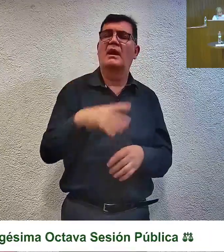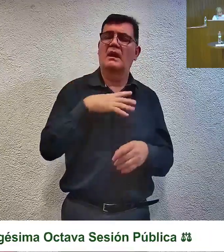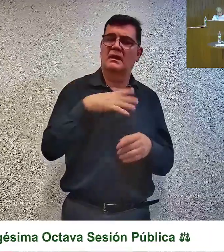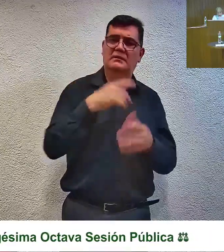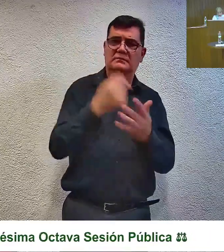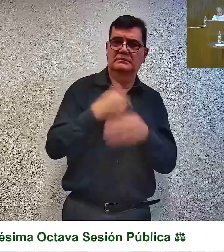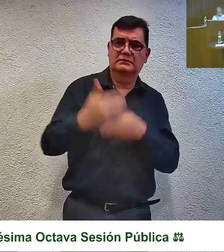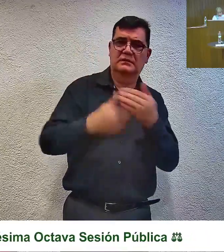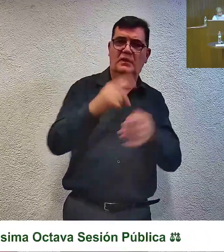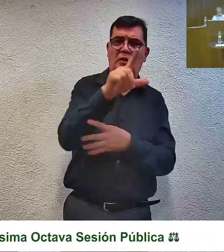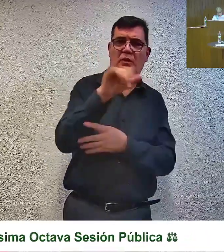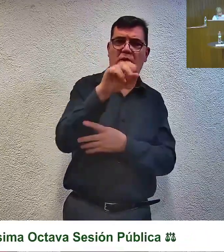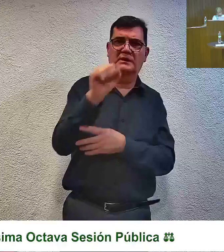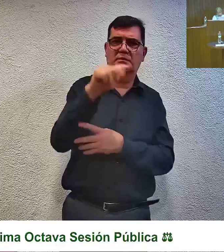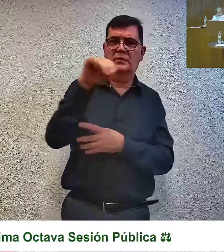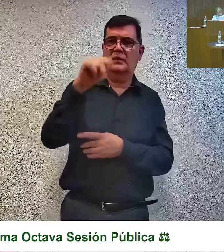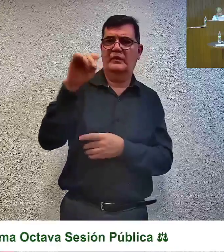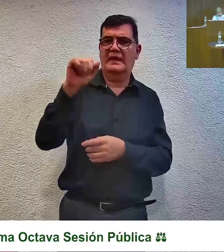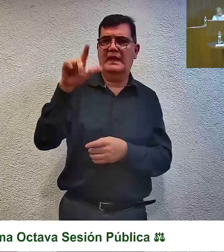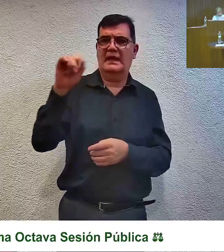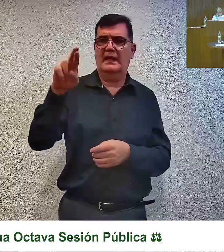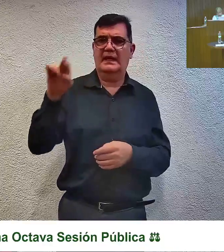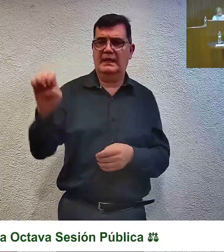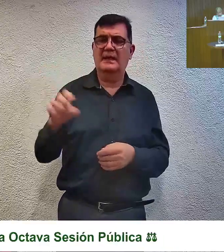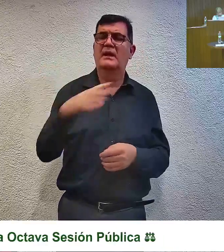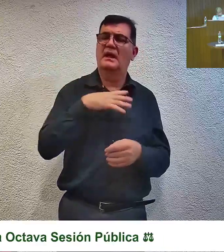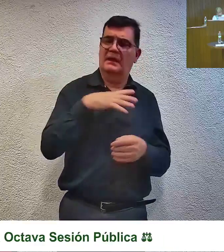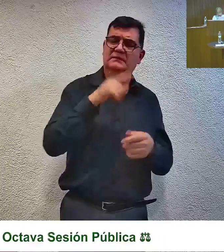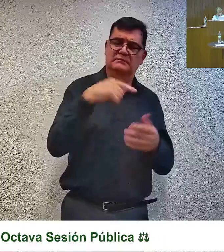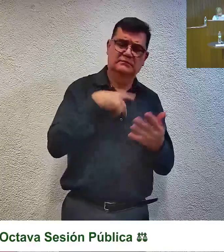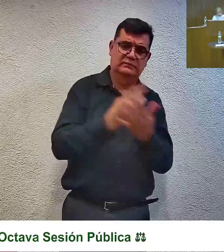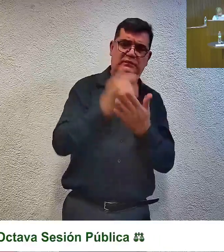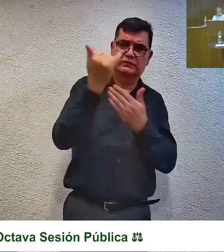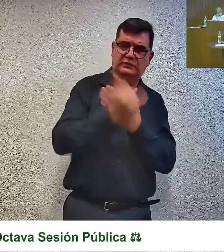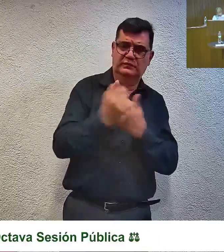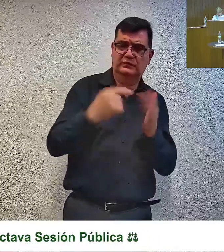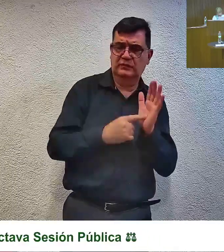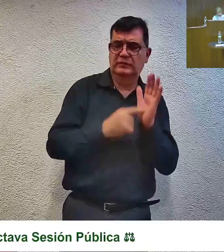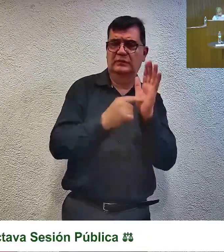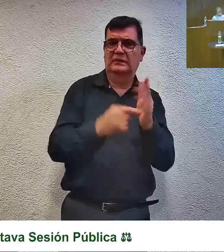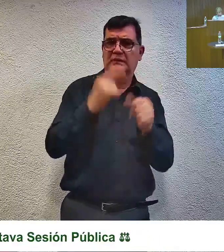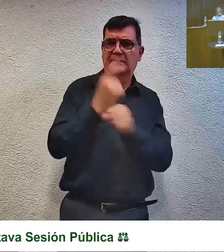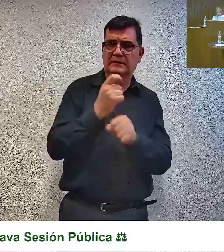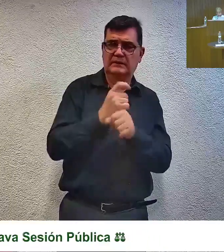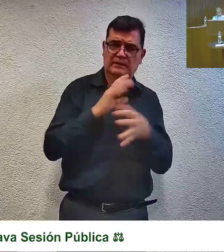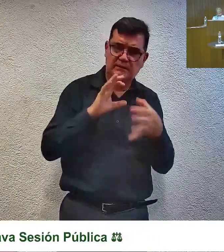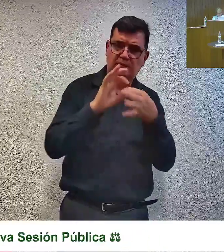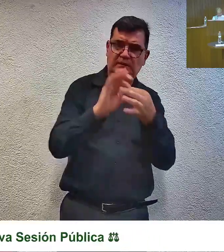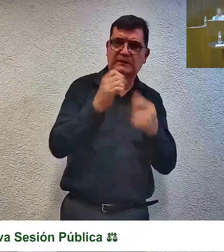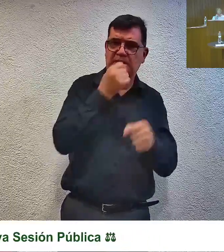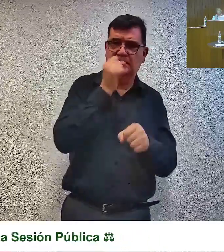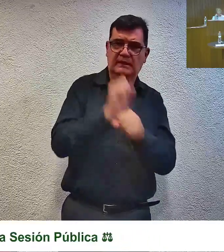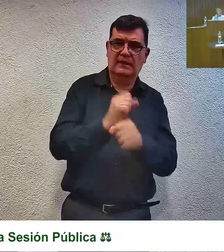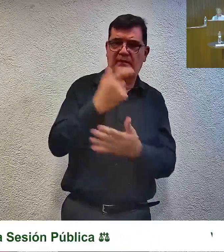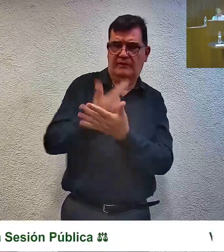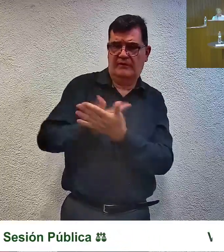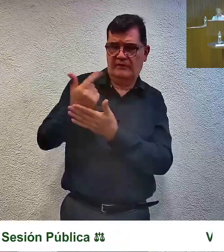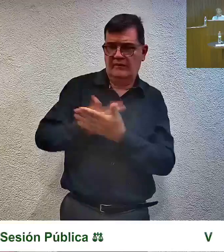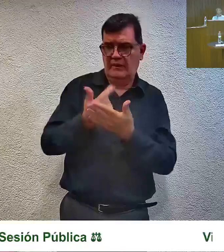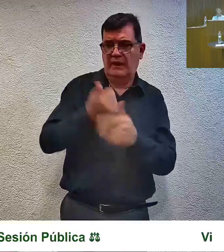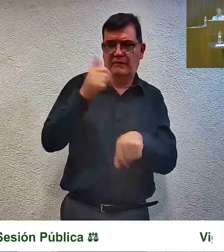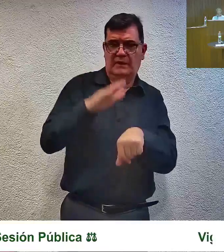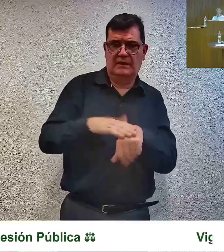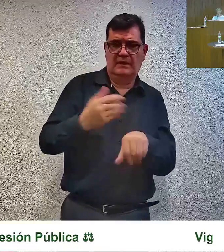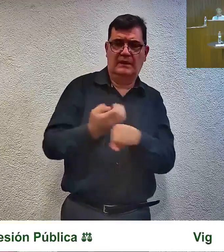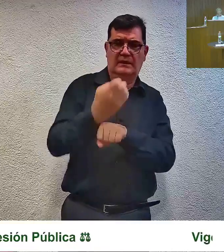por el ciudadano Luis Montealegre Galicia. En el proyecto se propone tener a la autoridad vinculada a Secretaría de Finanzas y Administración del Gobierno del